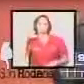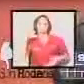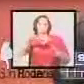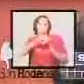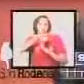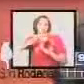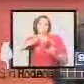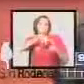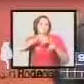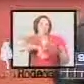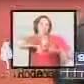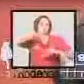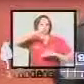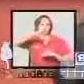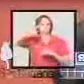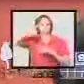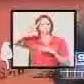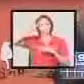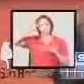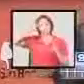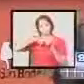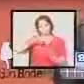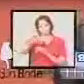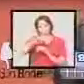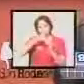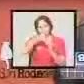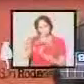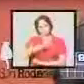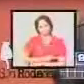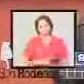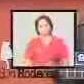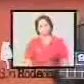ha subido más de 24 colones en los últimos días.